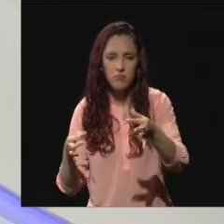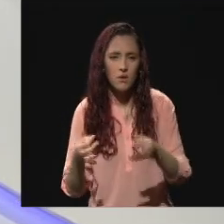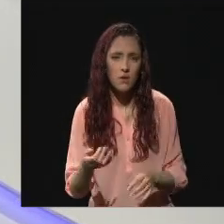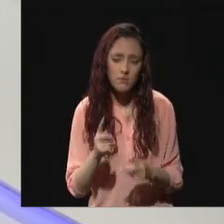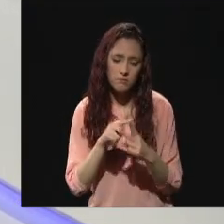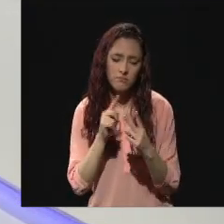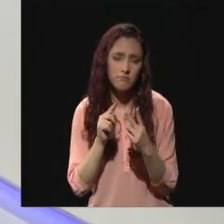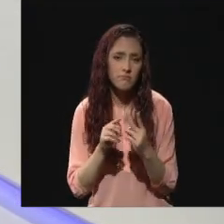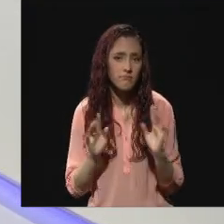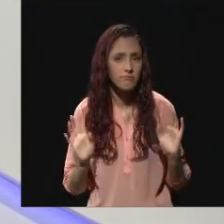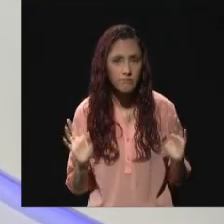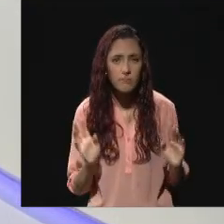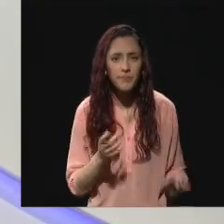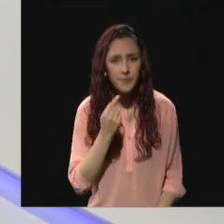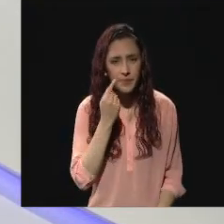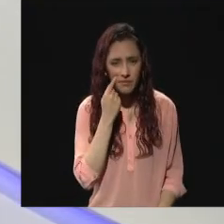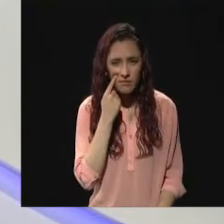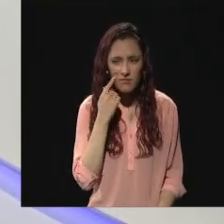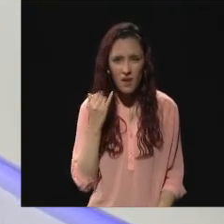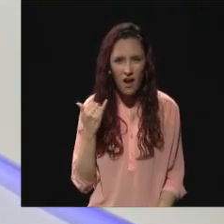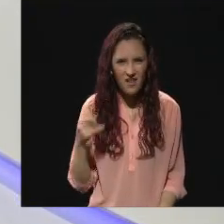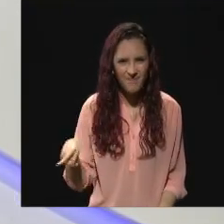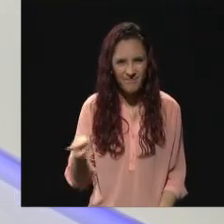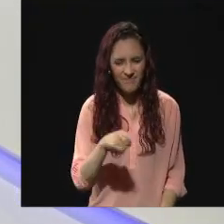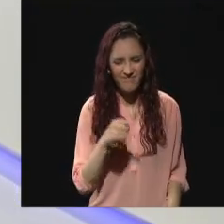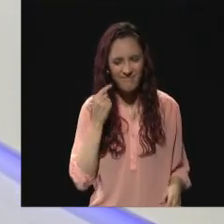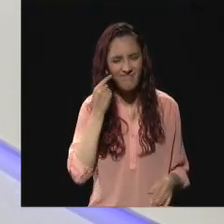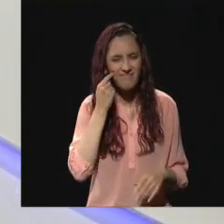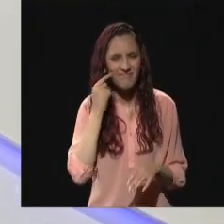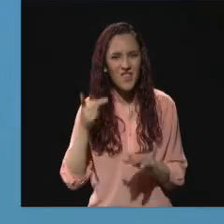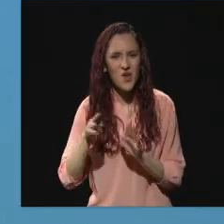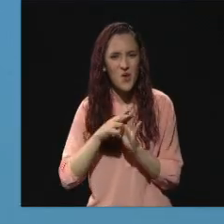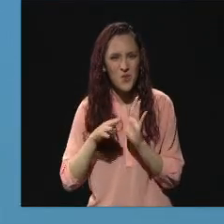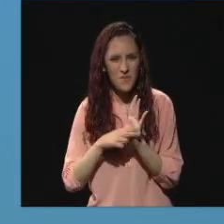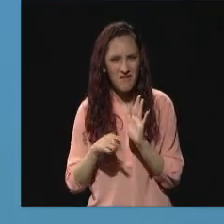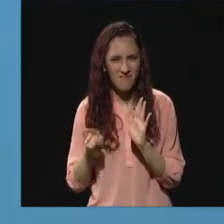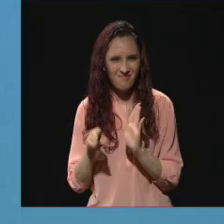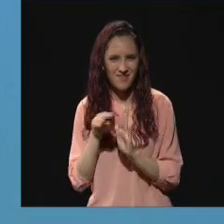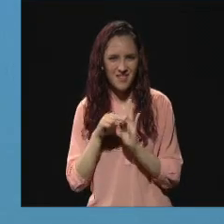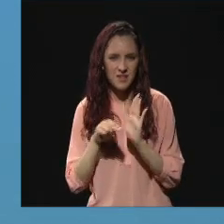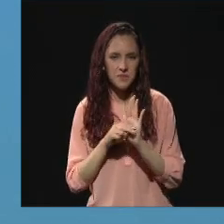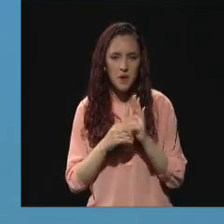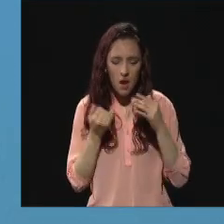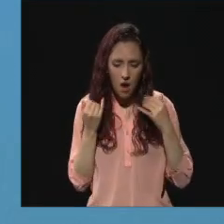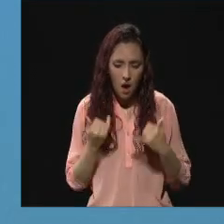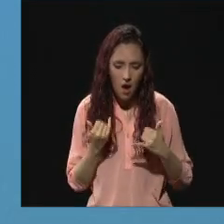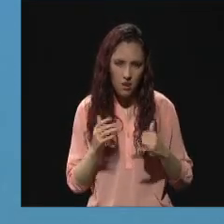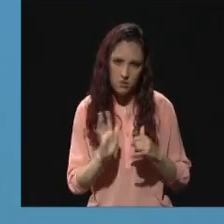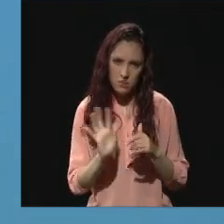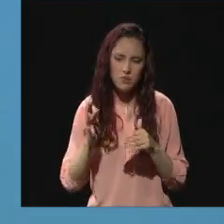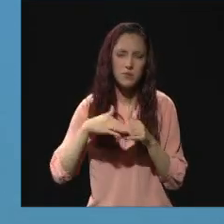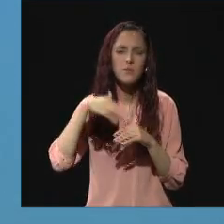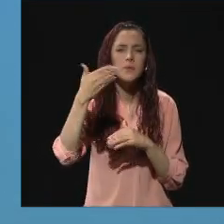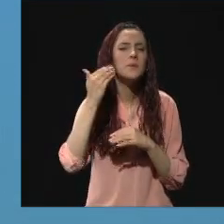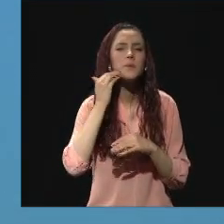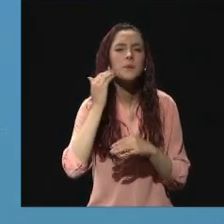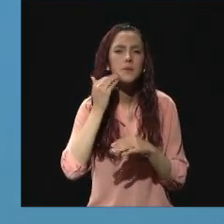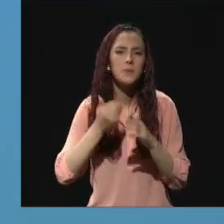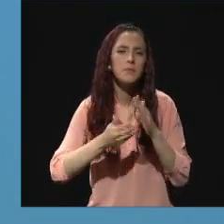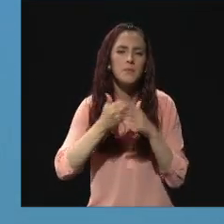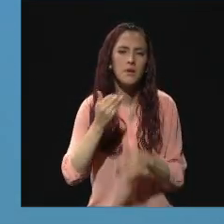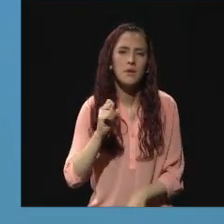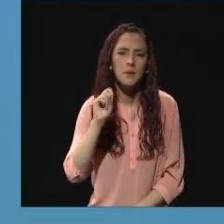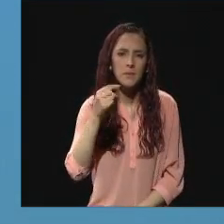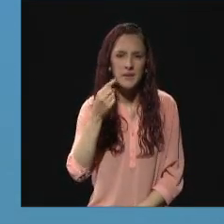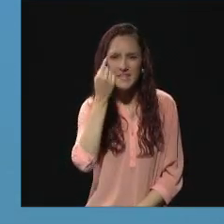segundo es que el régimen hoy en día que les comenté todavía no entraba en vigencia ese régimen arranca el 1º de septiembre de 2017